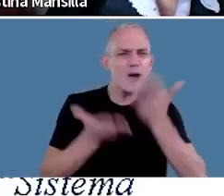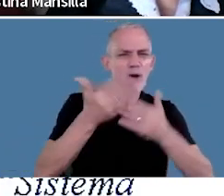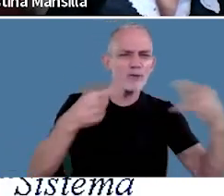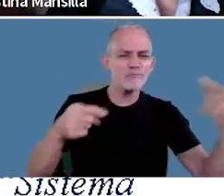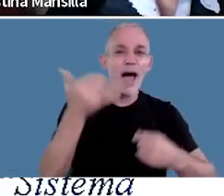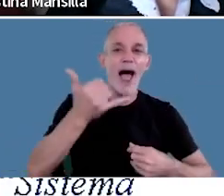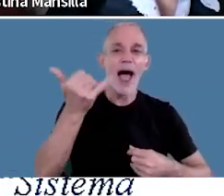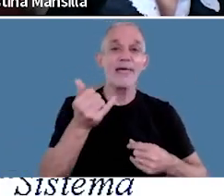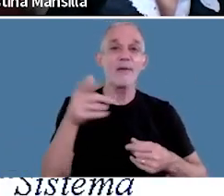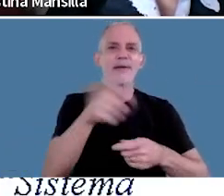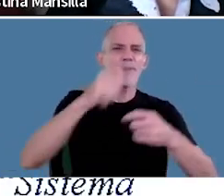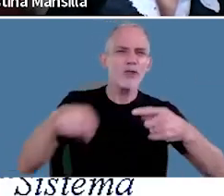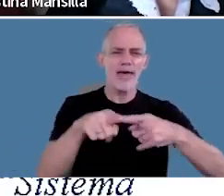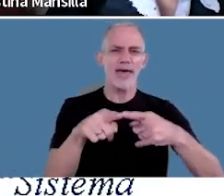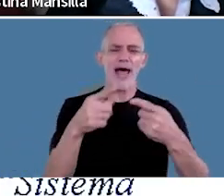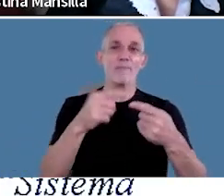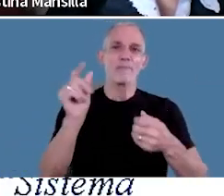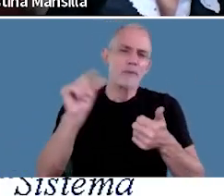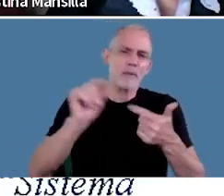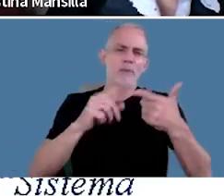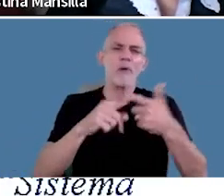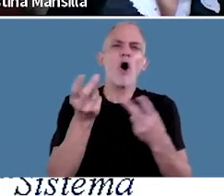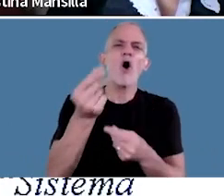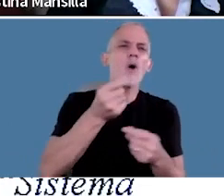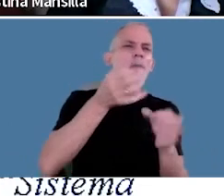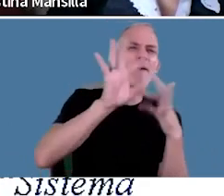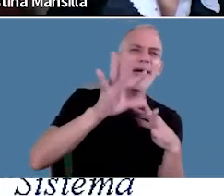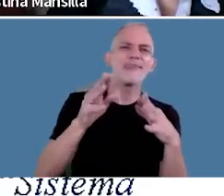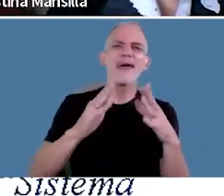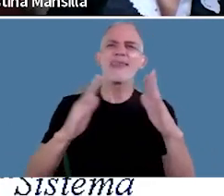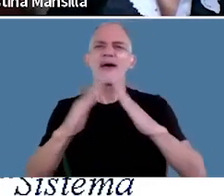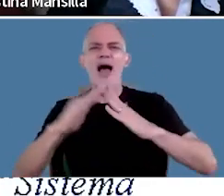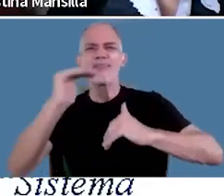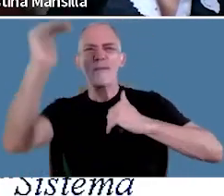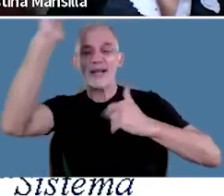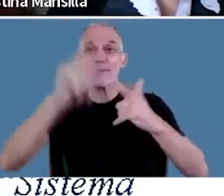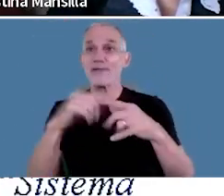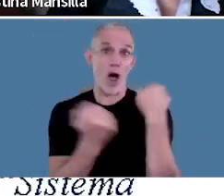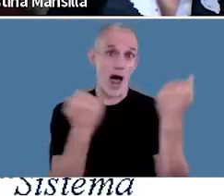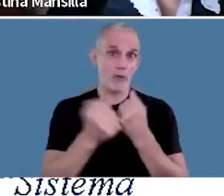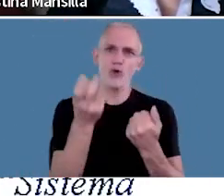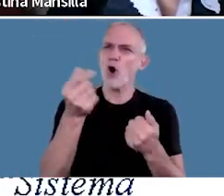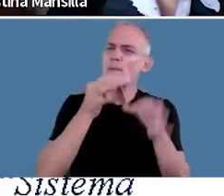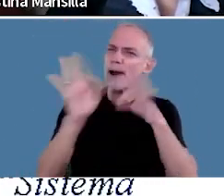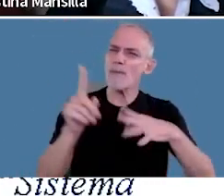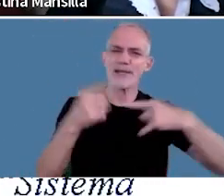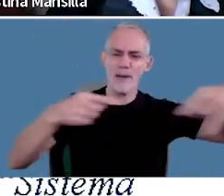de hipotecas, compra o venta de inmuebles, compra o venta de rodados, de bienes de